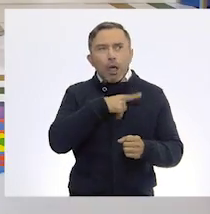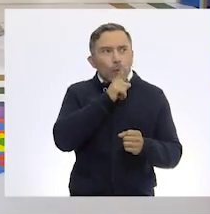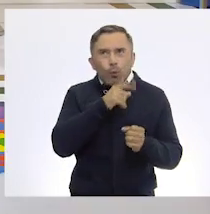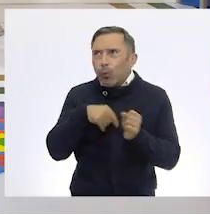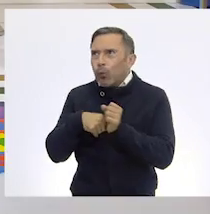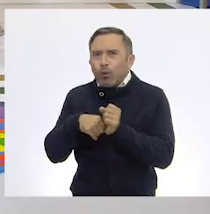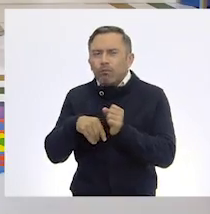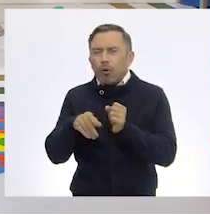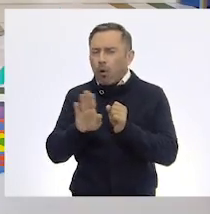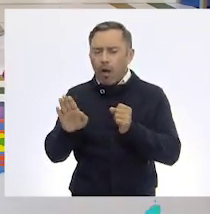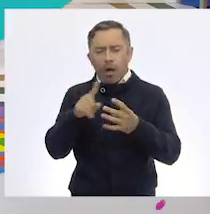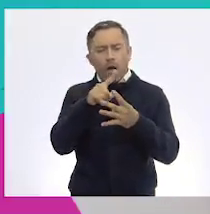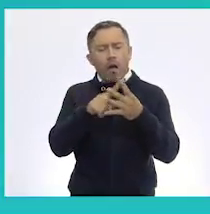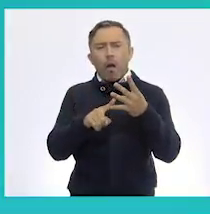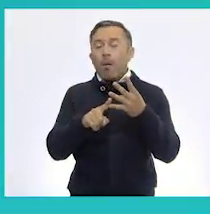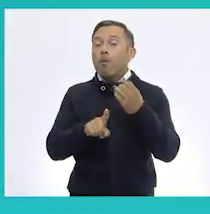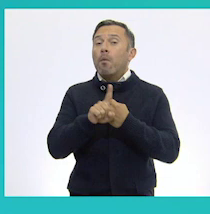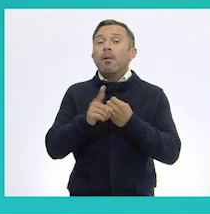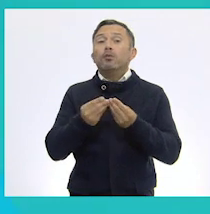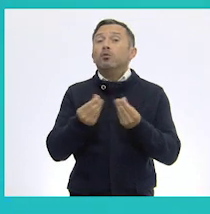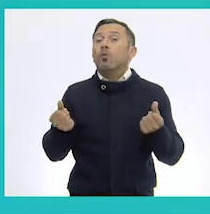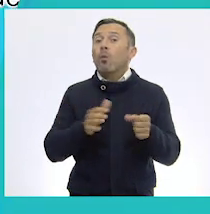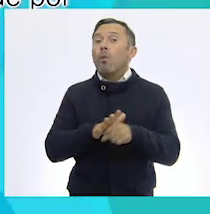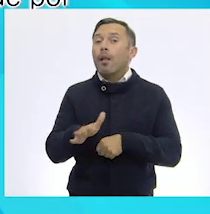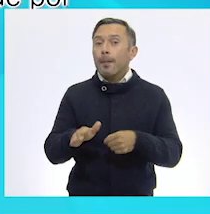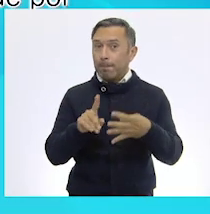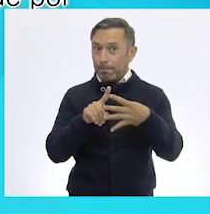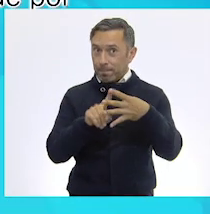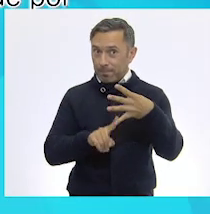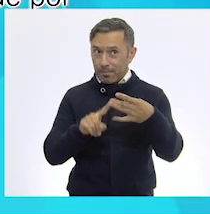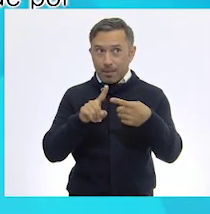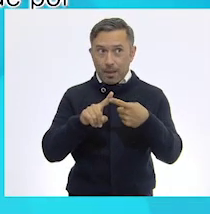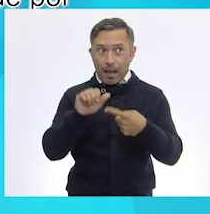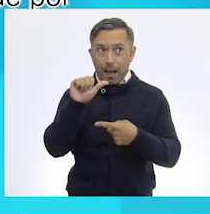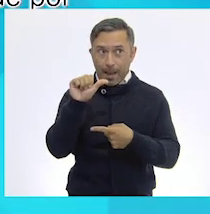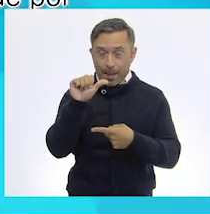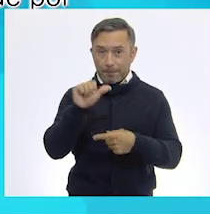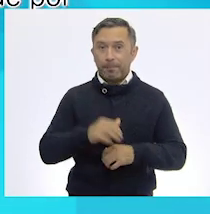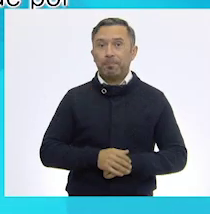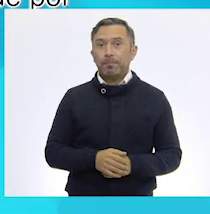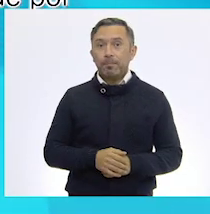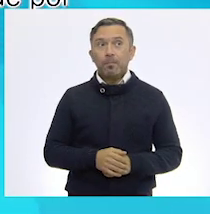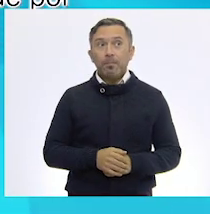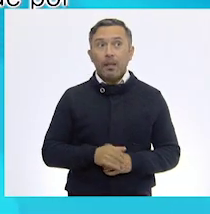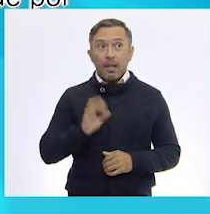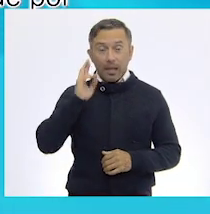A, esconderle a Raúl sus cosas para que supiera lo que se siente.